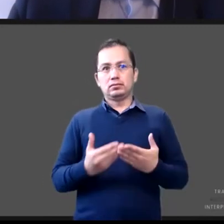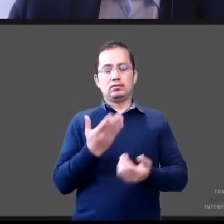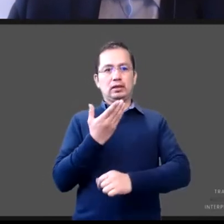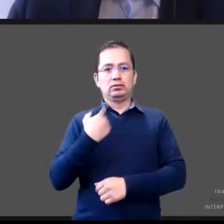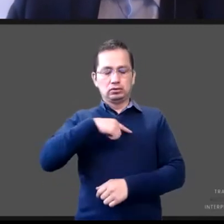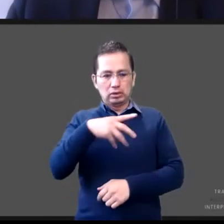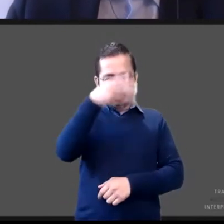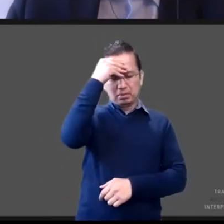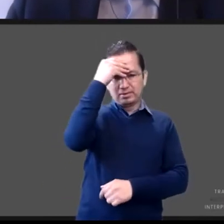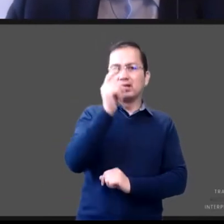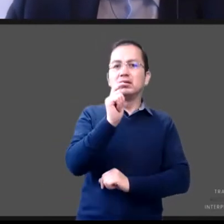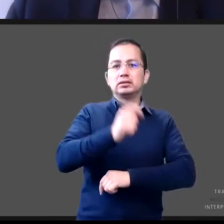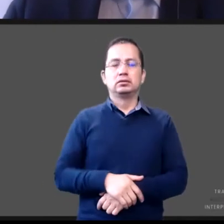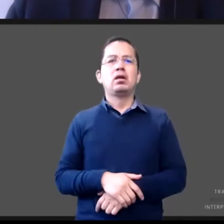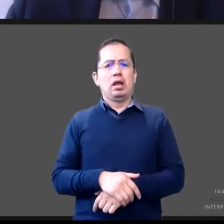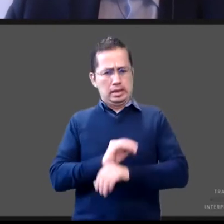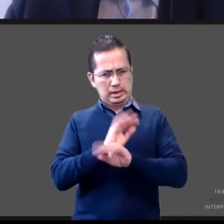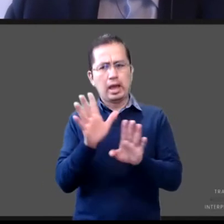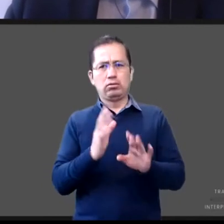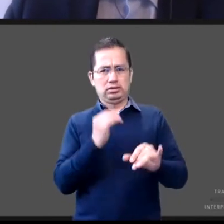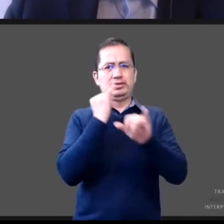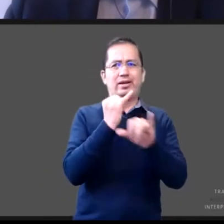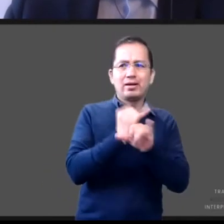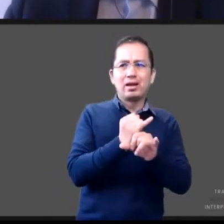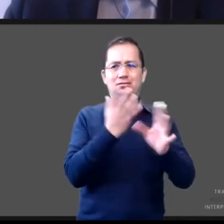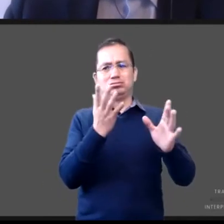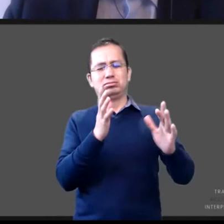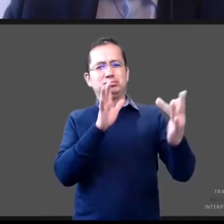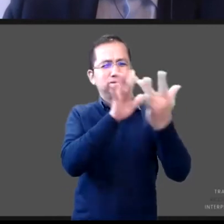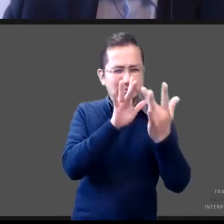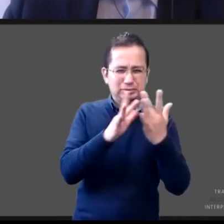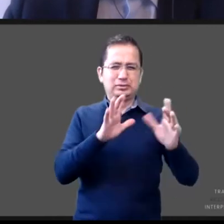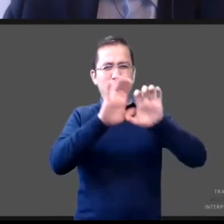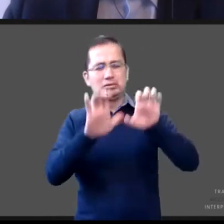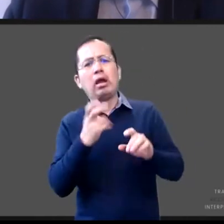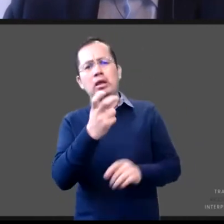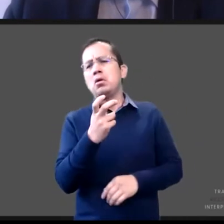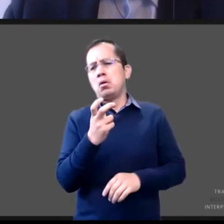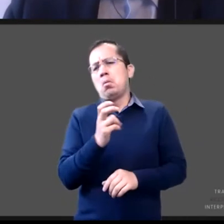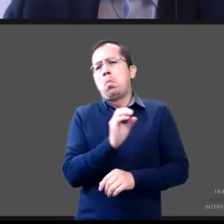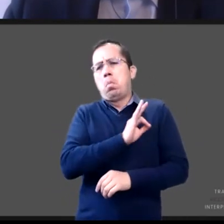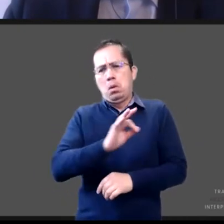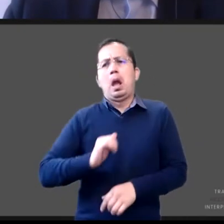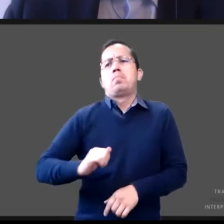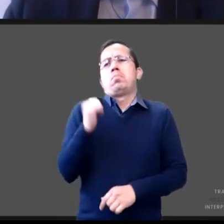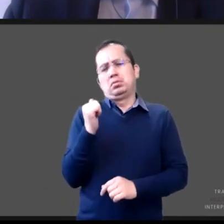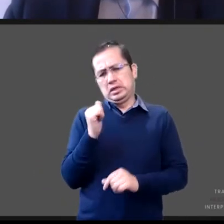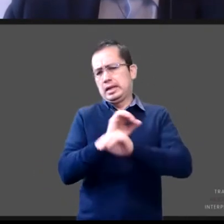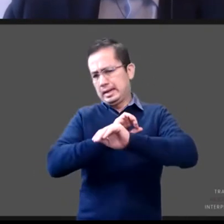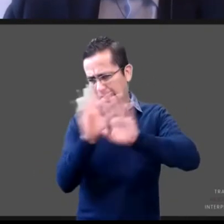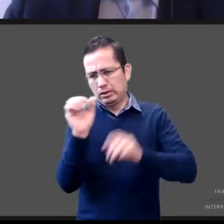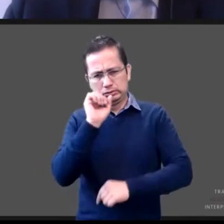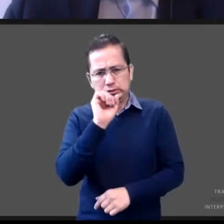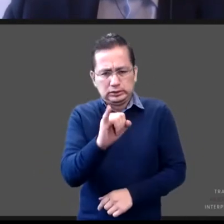da oportunidades maravillosas, no puede agotar las perspectivas, escenarios u objetivos